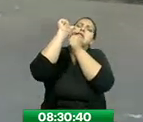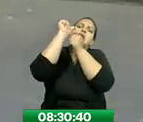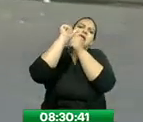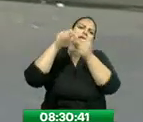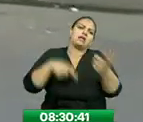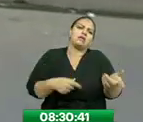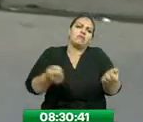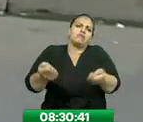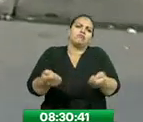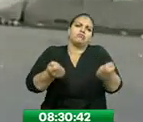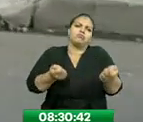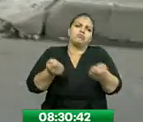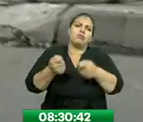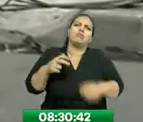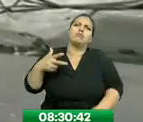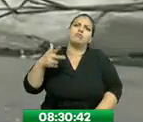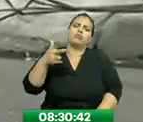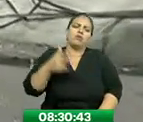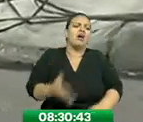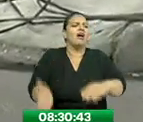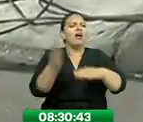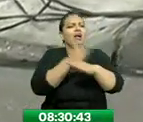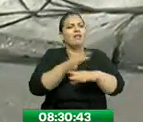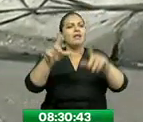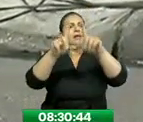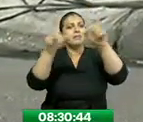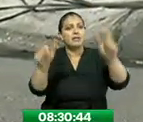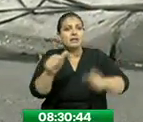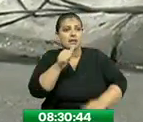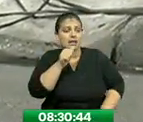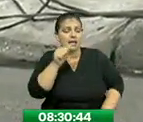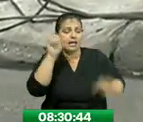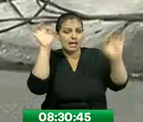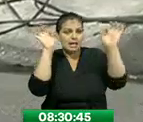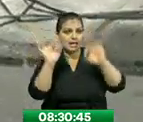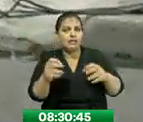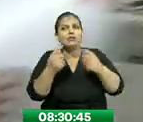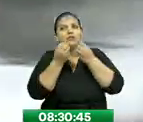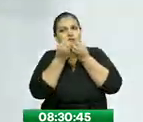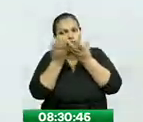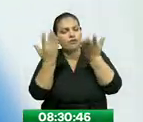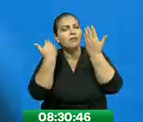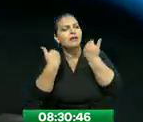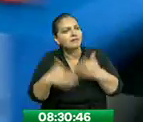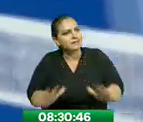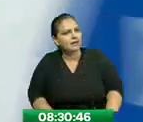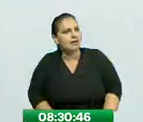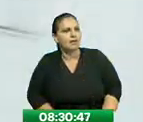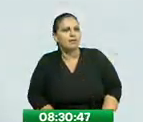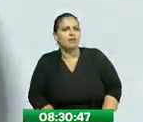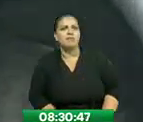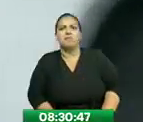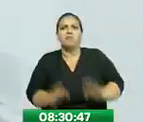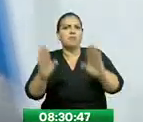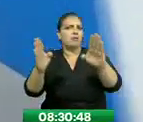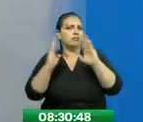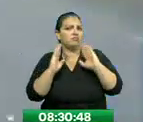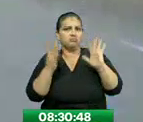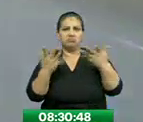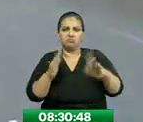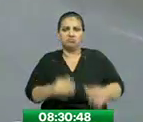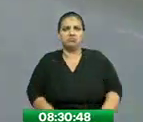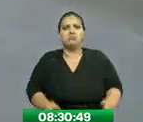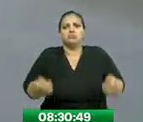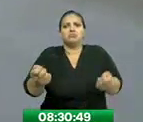técnico. Entonces, pero los señores de la TME, verdaderamente, bueno, no es un accidente de tránsito. Entonces, quieren llevar el camión detenido, pero